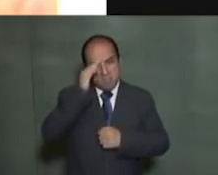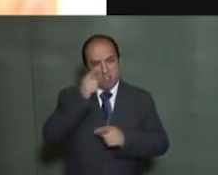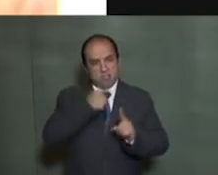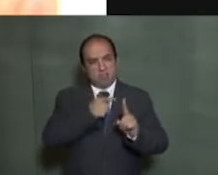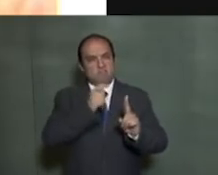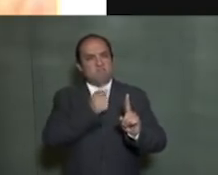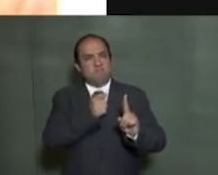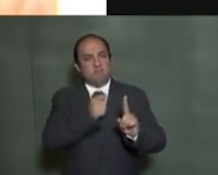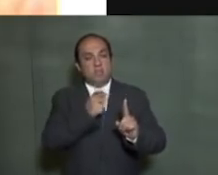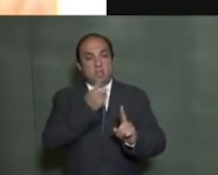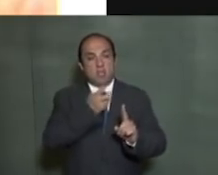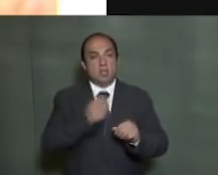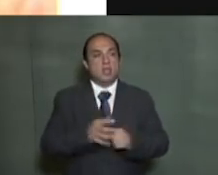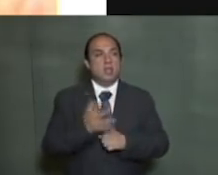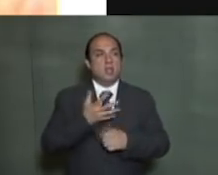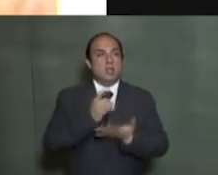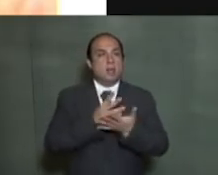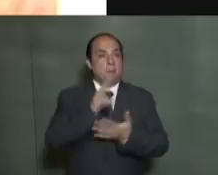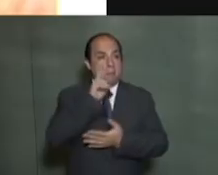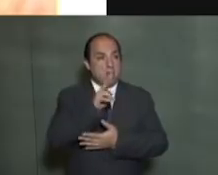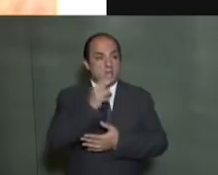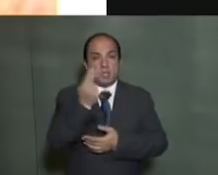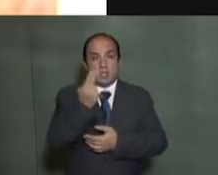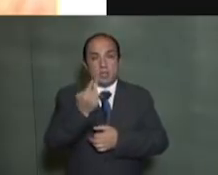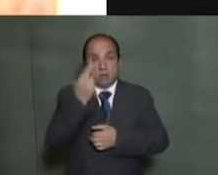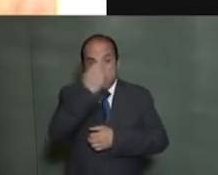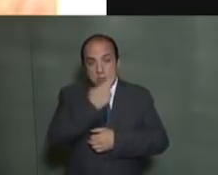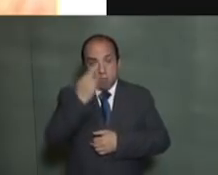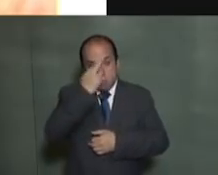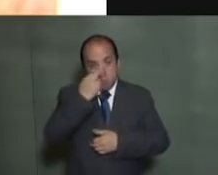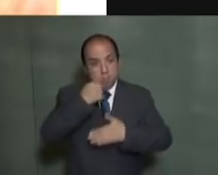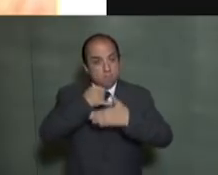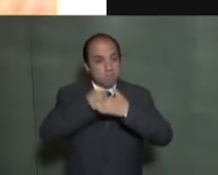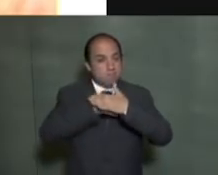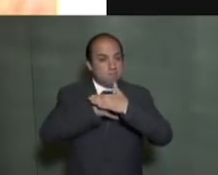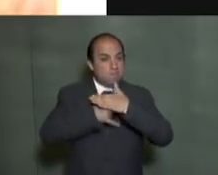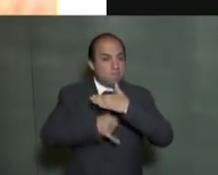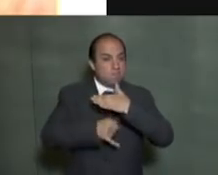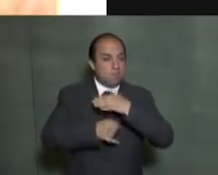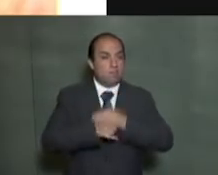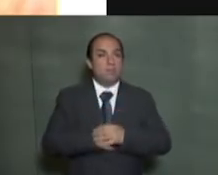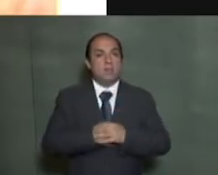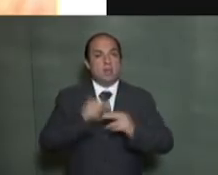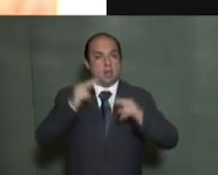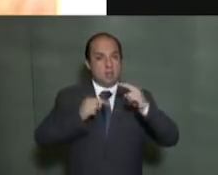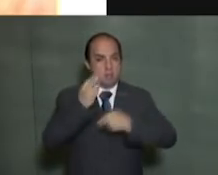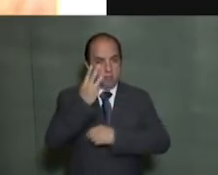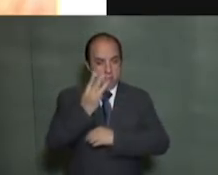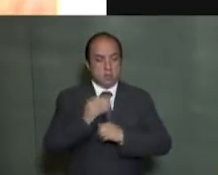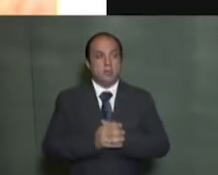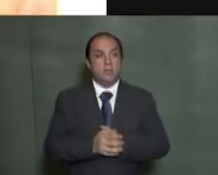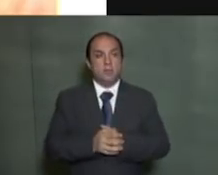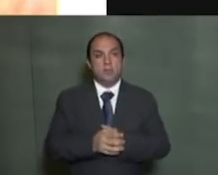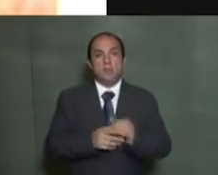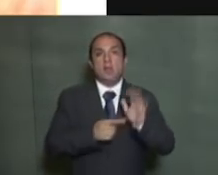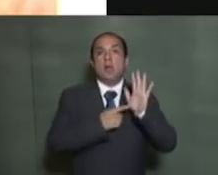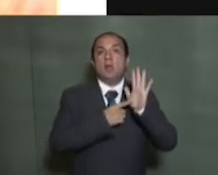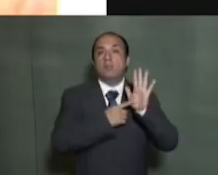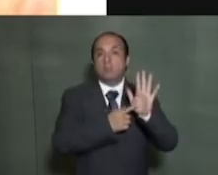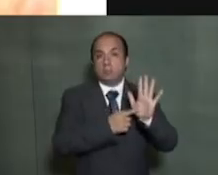únicamente a partir de lo que se observa, sino que tiene que haber un análisis más detallado, nivel 2 o nivel 3. En este caso mostramos